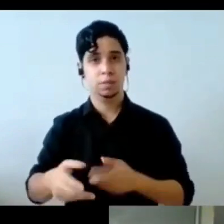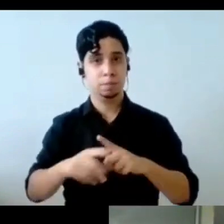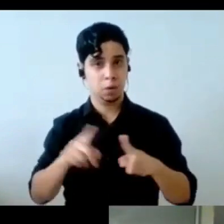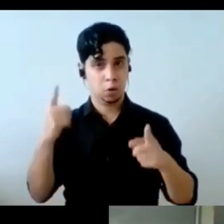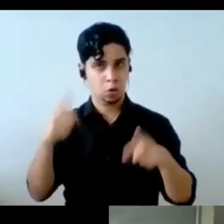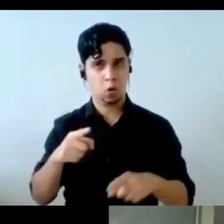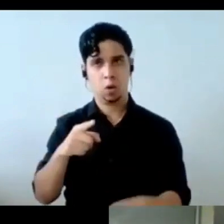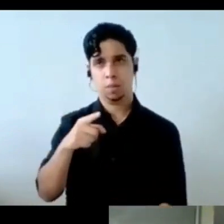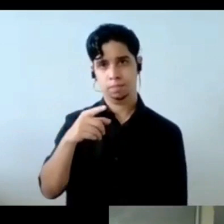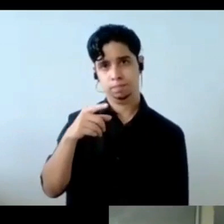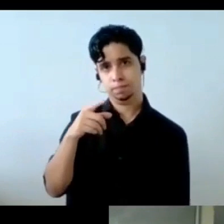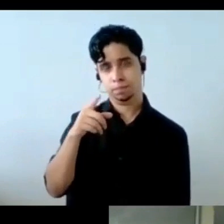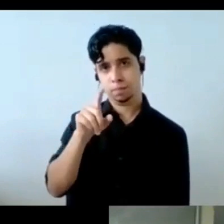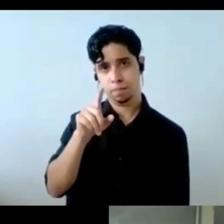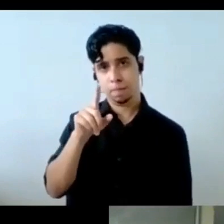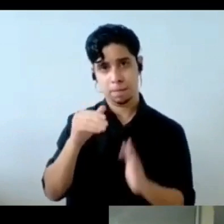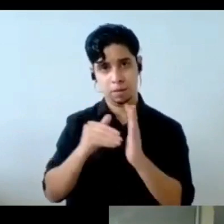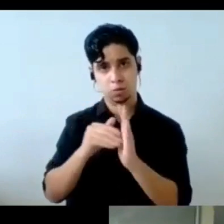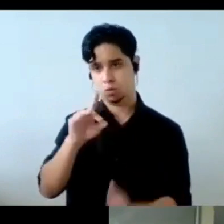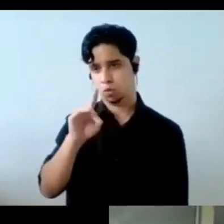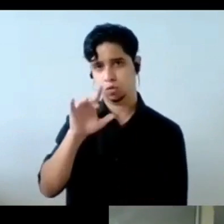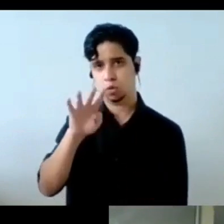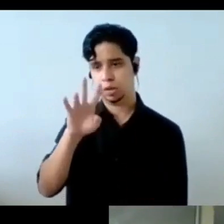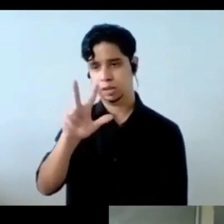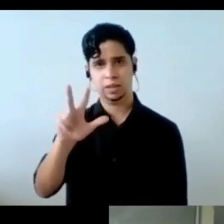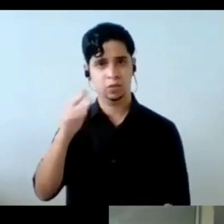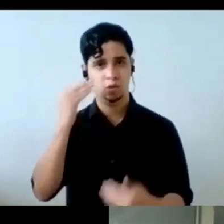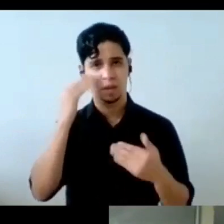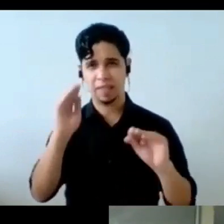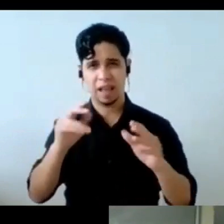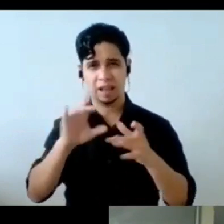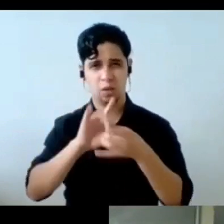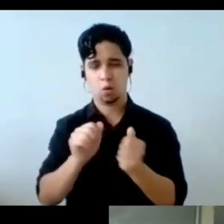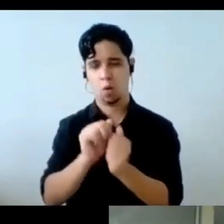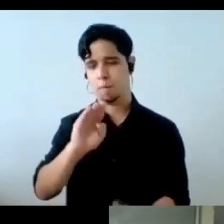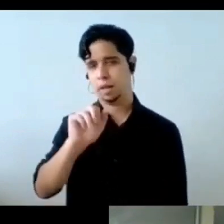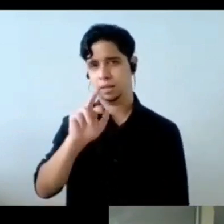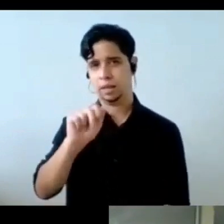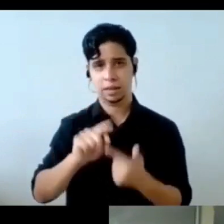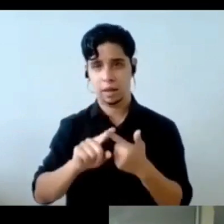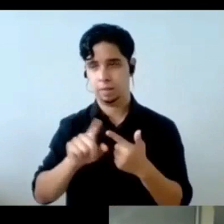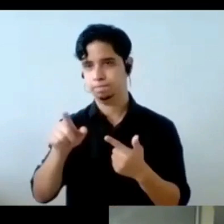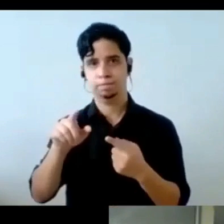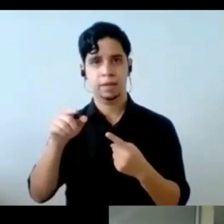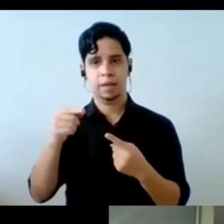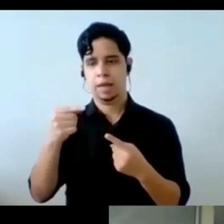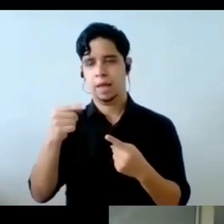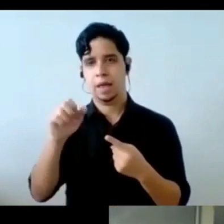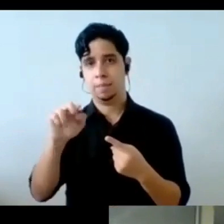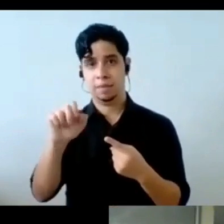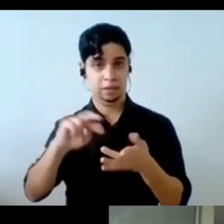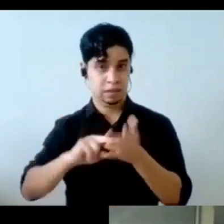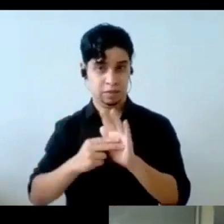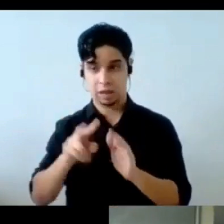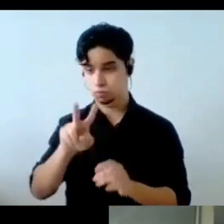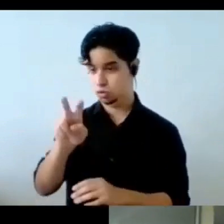1843 no sabían de gérmenes y ni sabían de bacterias. Era otro siglo, hace dos siglos atrás, para